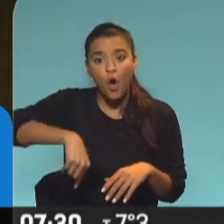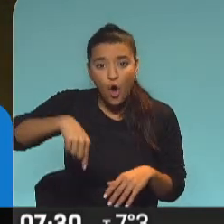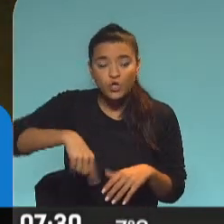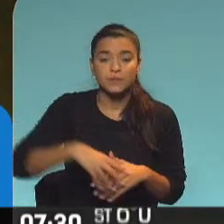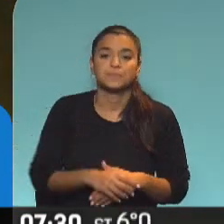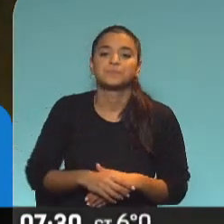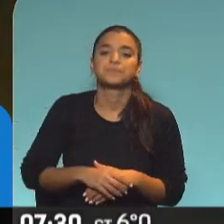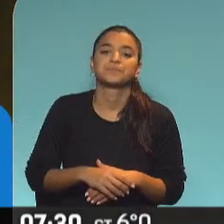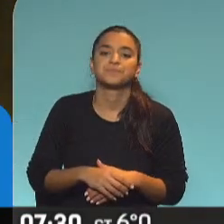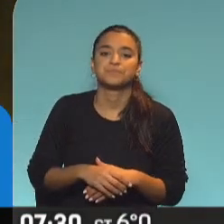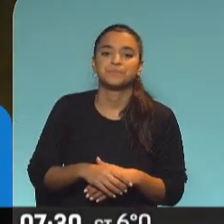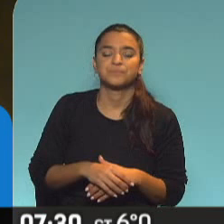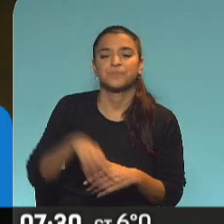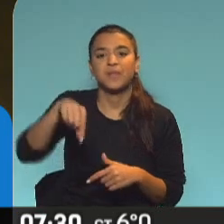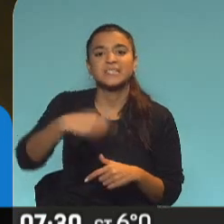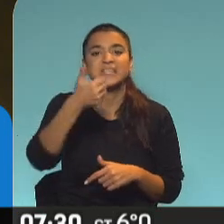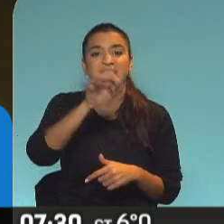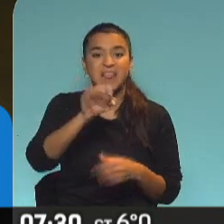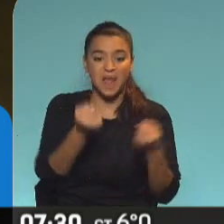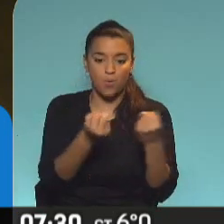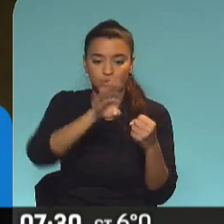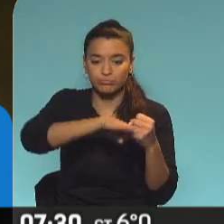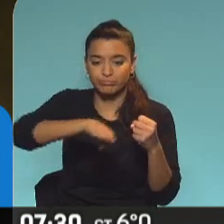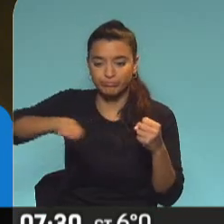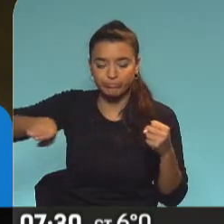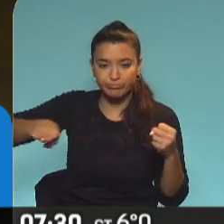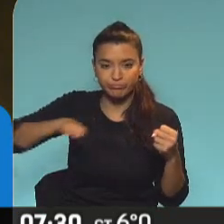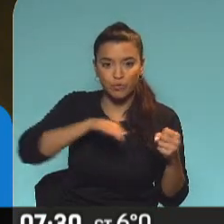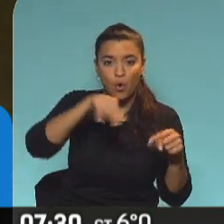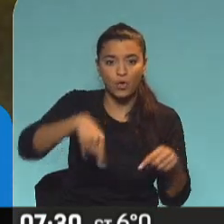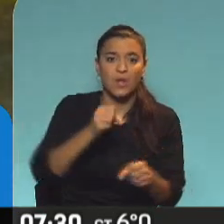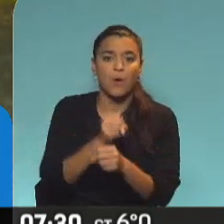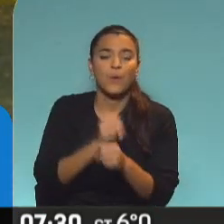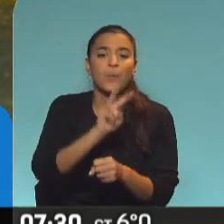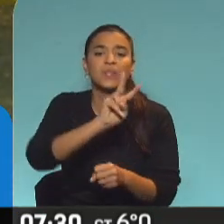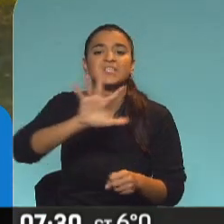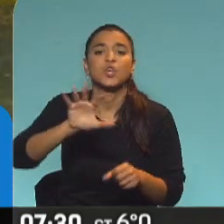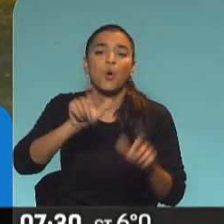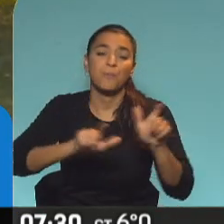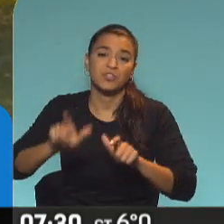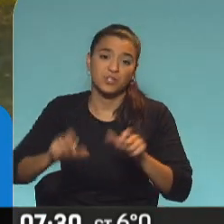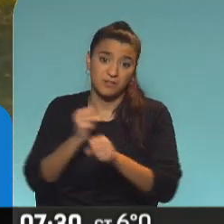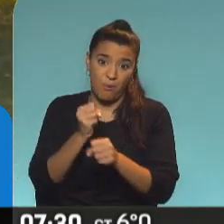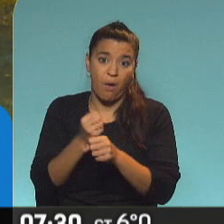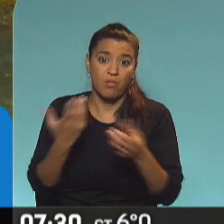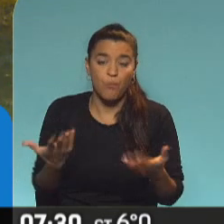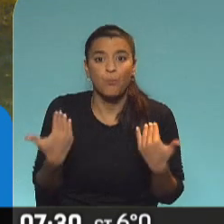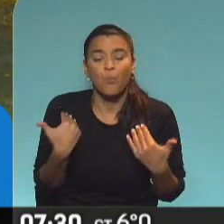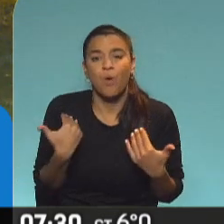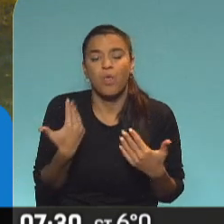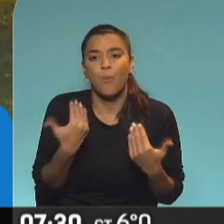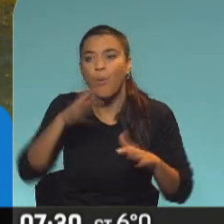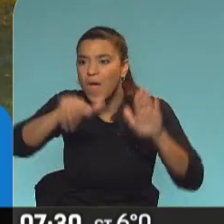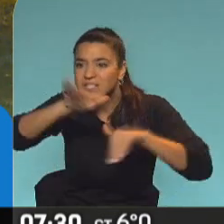pequeño emprendimiento, que es de 60 autos, mueve hoy trabajando a 25 personas. Que fue emocionante poder volver a